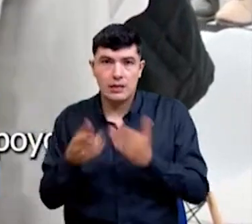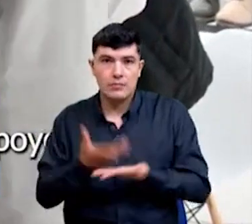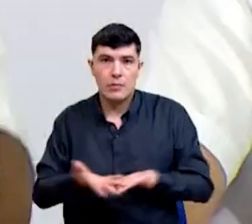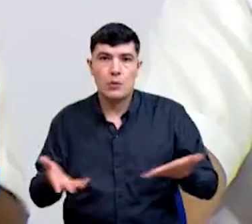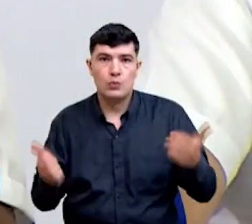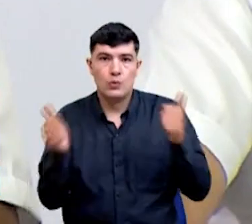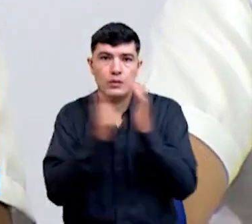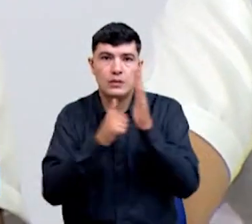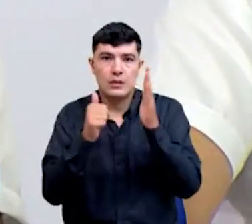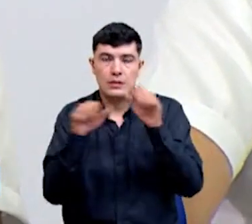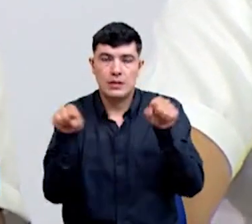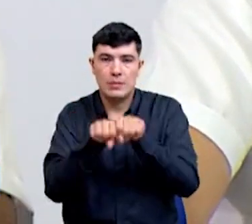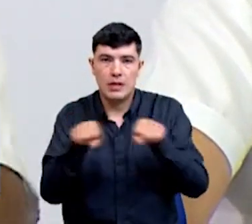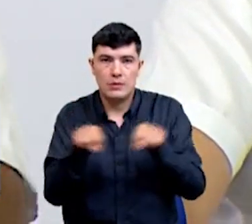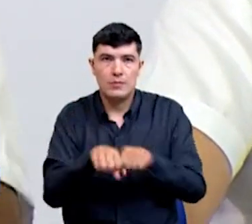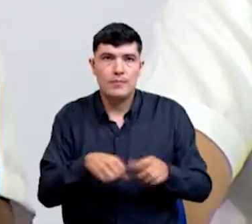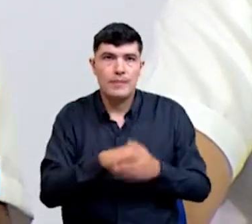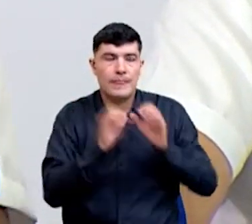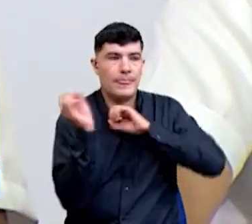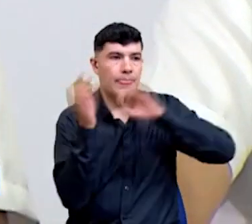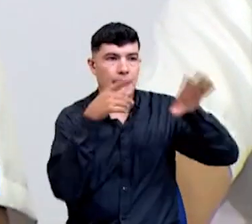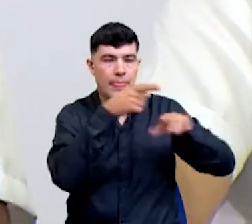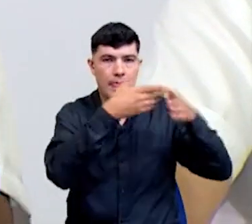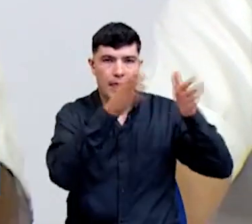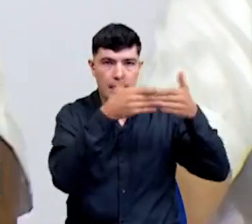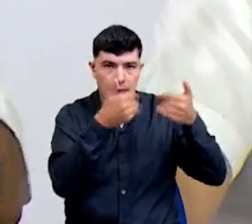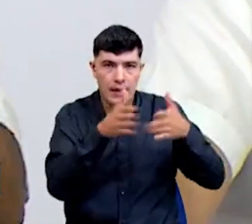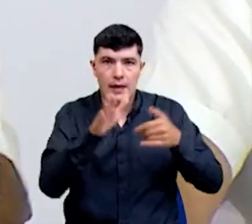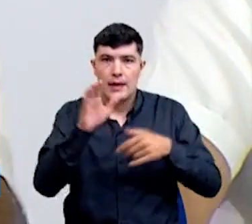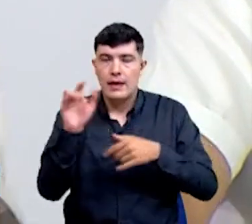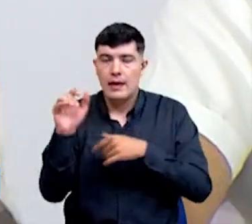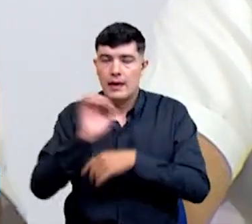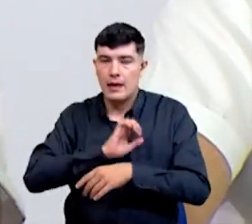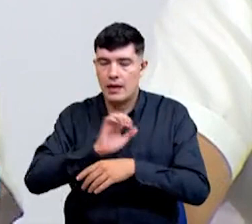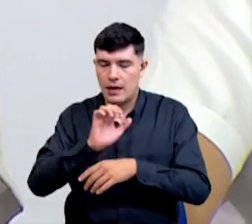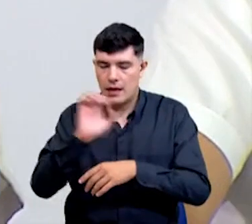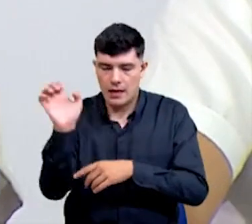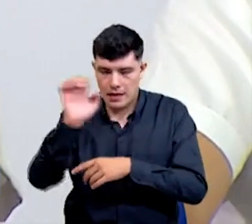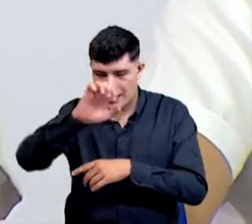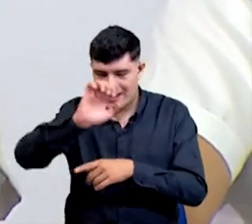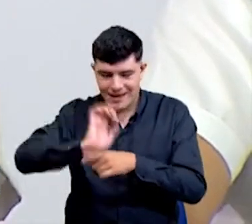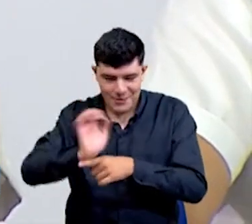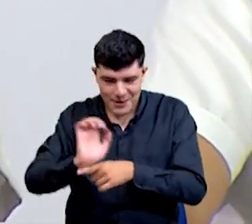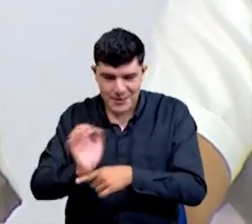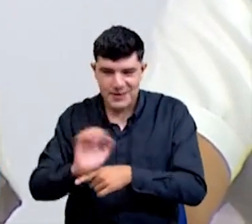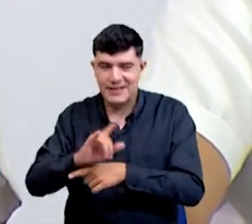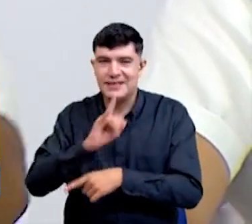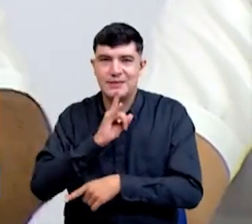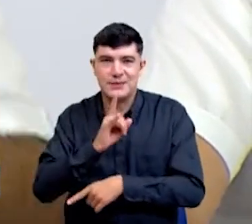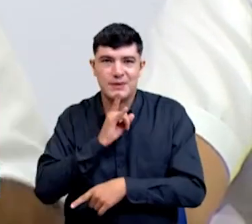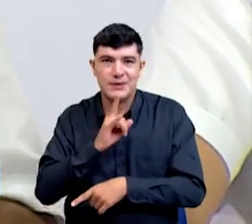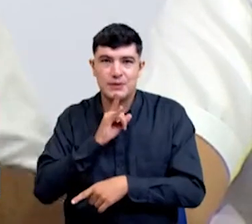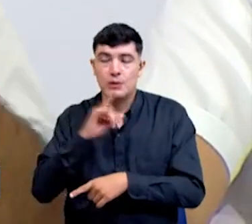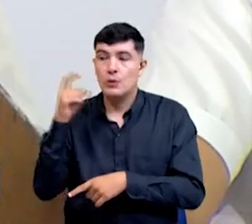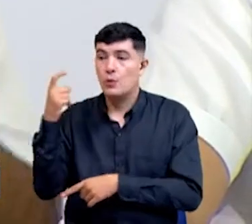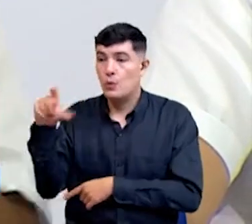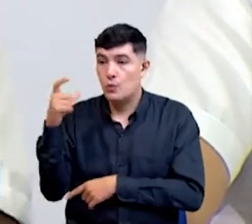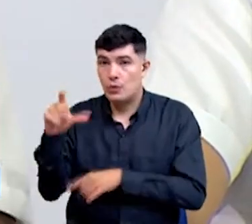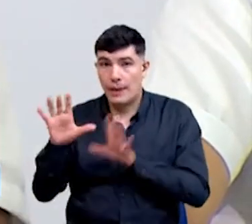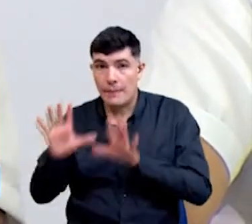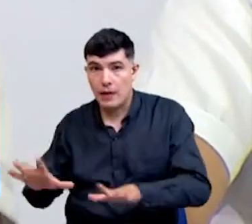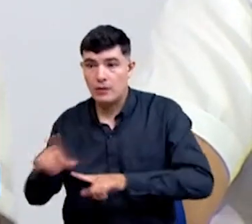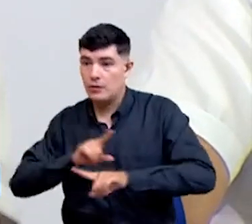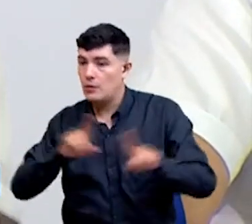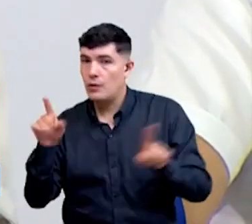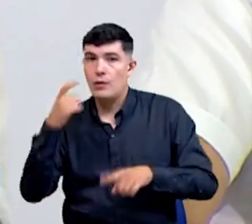se exporta a Panamá se exporte Ecuador exporta Perú a Estados Unidos Cúcuta no se quedó quieto y Cúcuta siguió